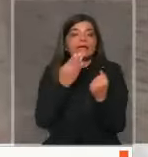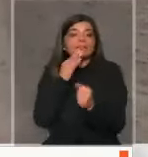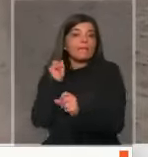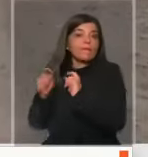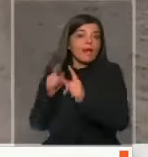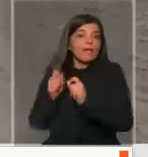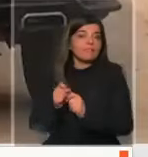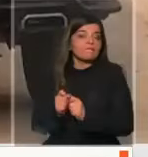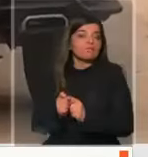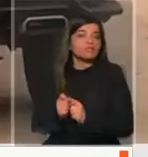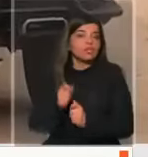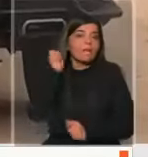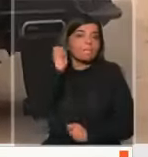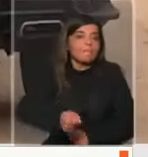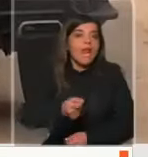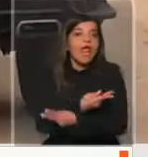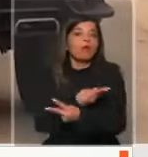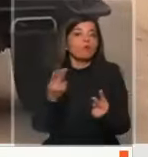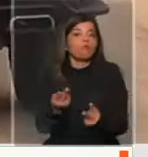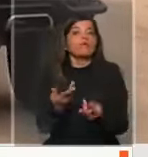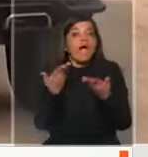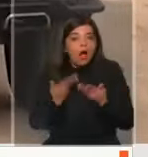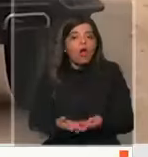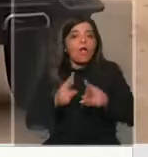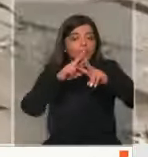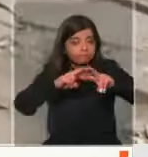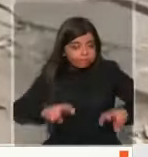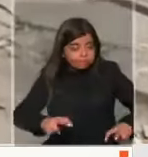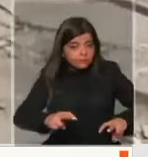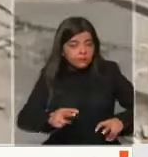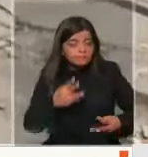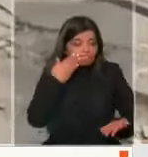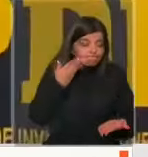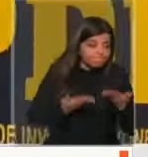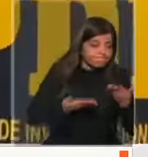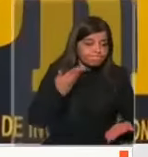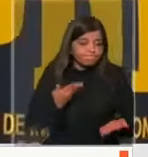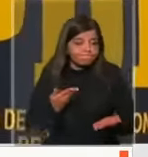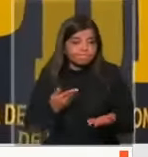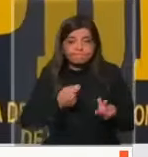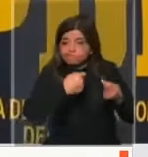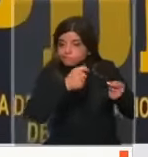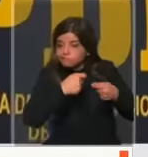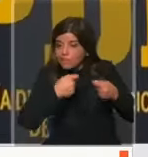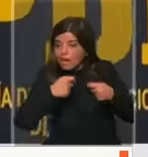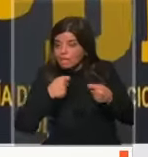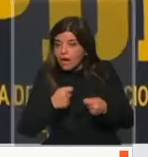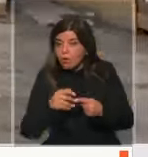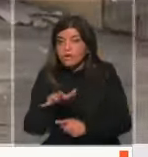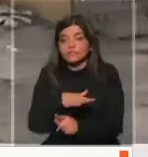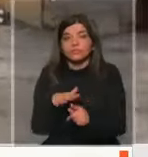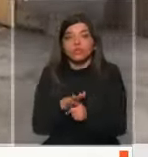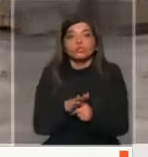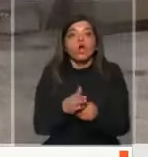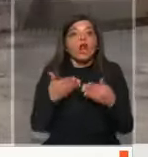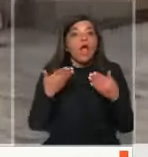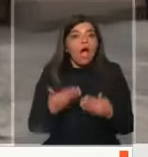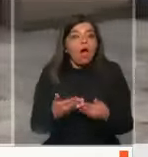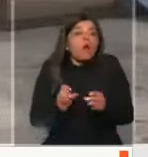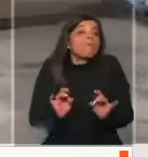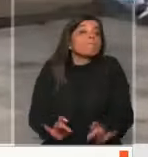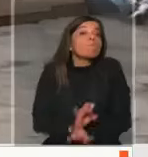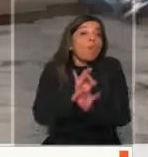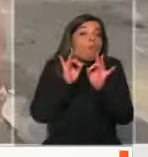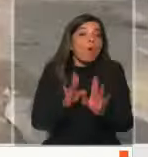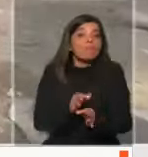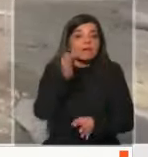Penal Pública, podrán verlo y tendrán que ahí dirimir esta situación. Nuevamente, al igual que pasó otra vez, también se puede dar que el tribunal